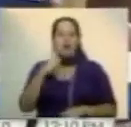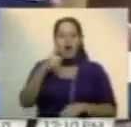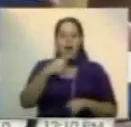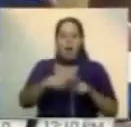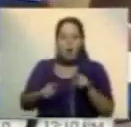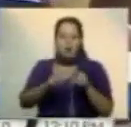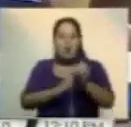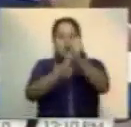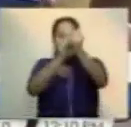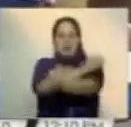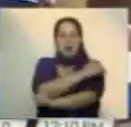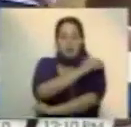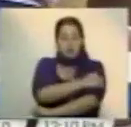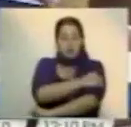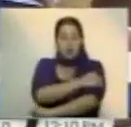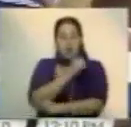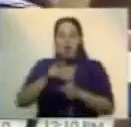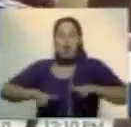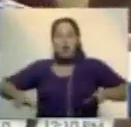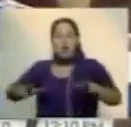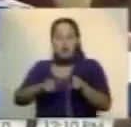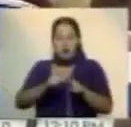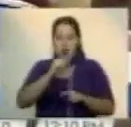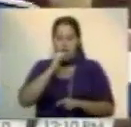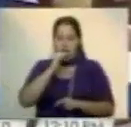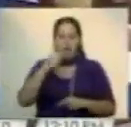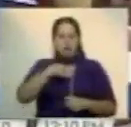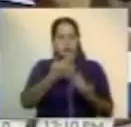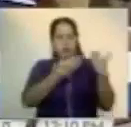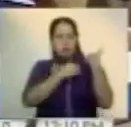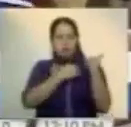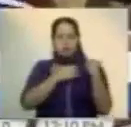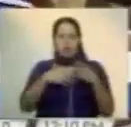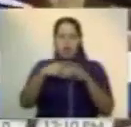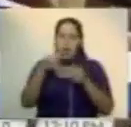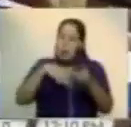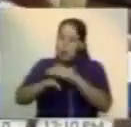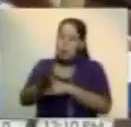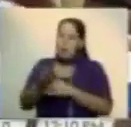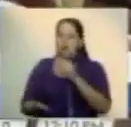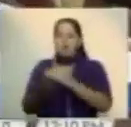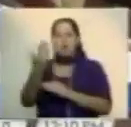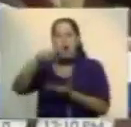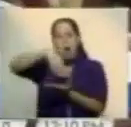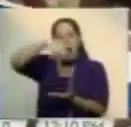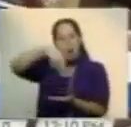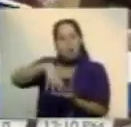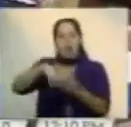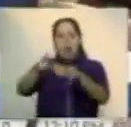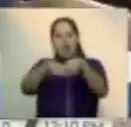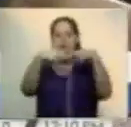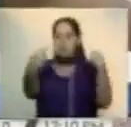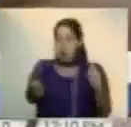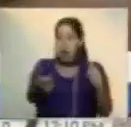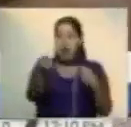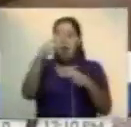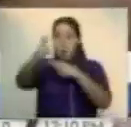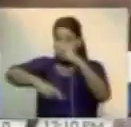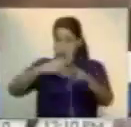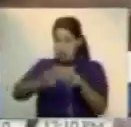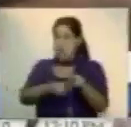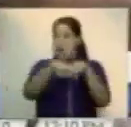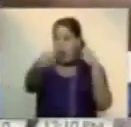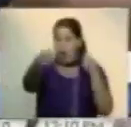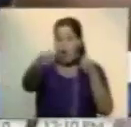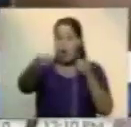de la ultraderecha en los refugios. Entonces yo misma me voy a encargar de sacarle copia a las páginas del Nacional, del Universal,